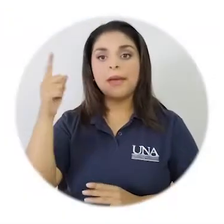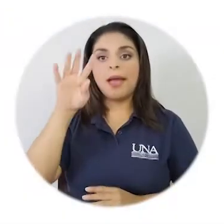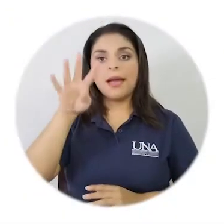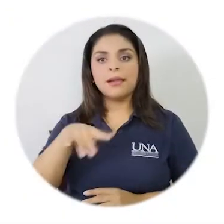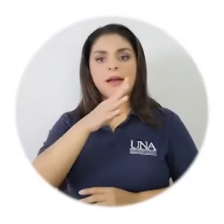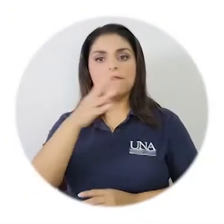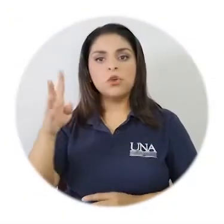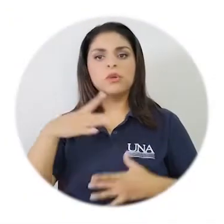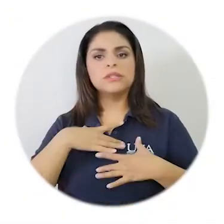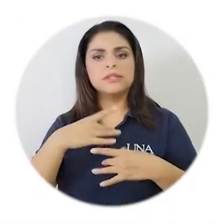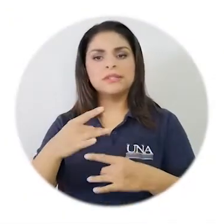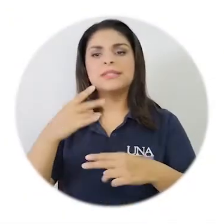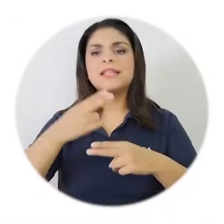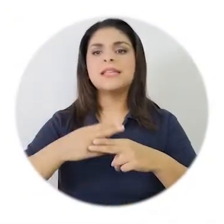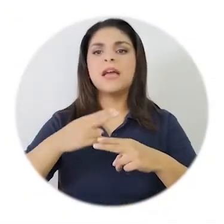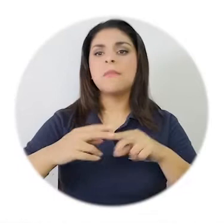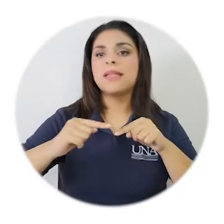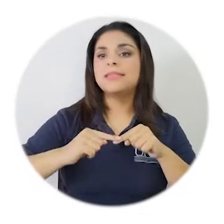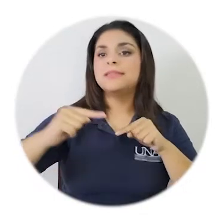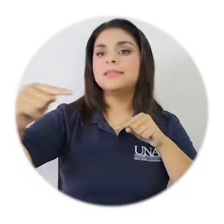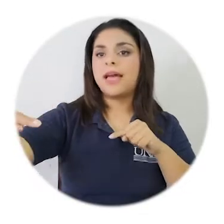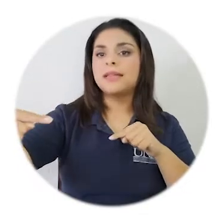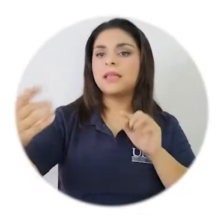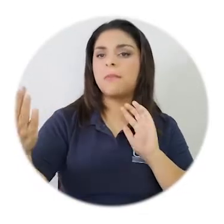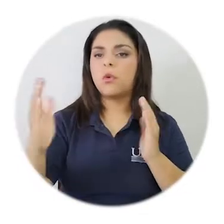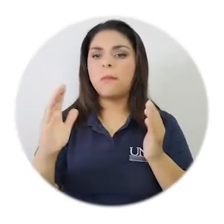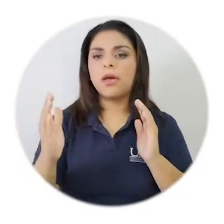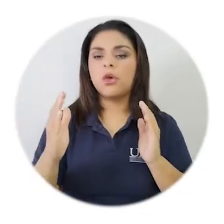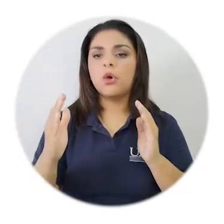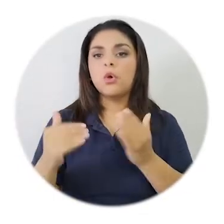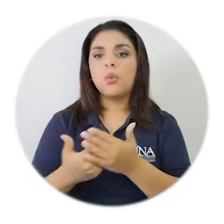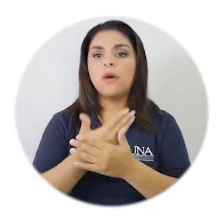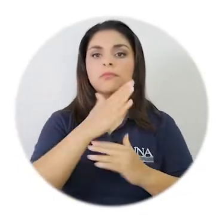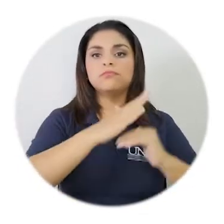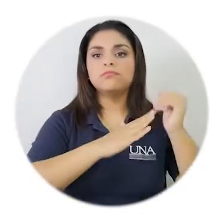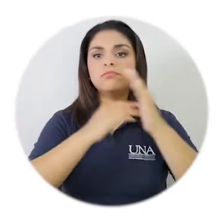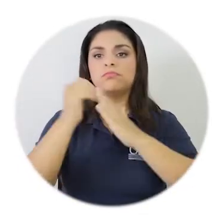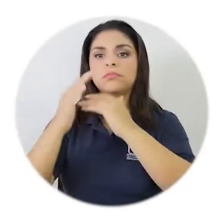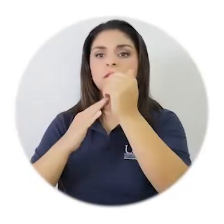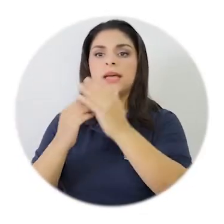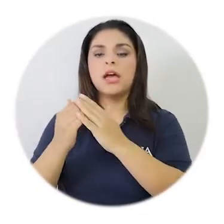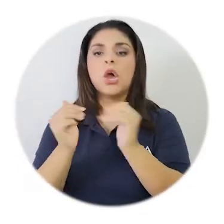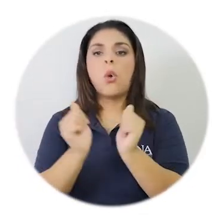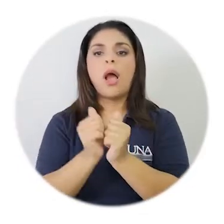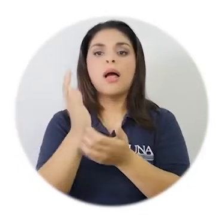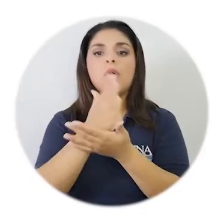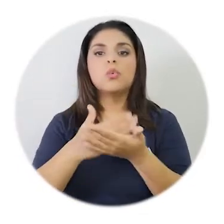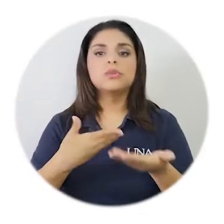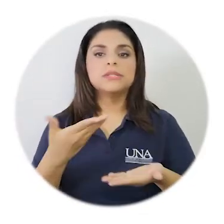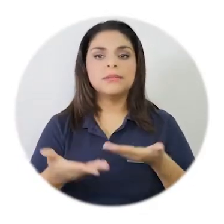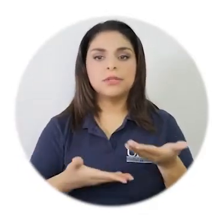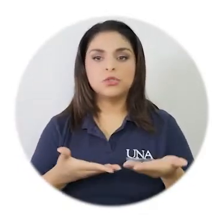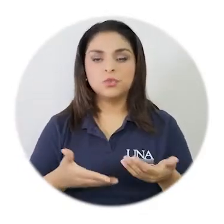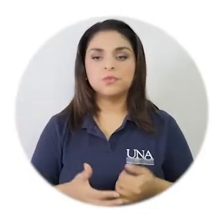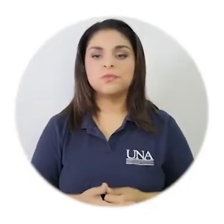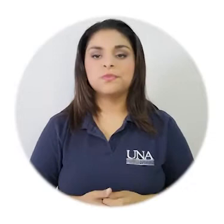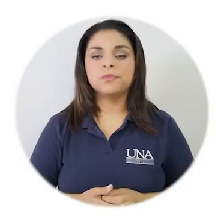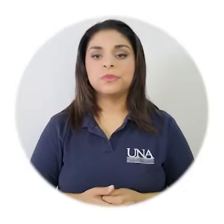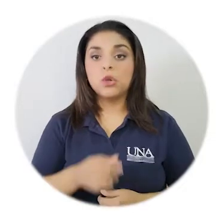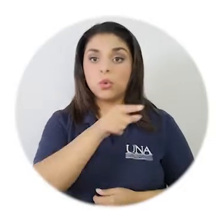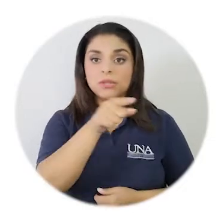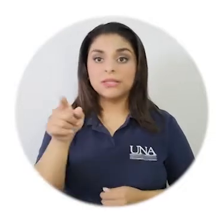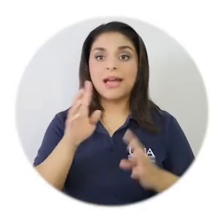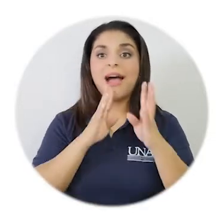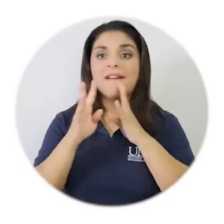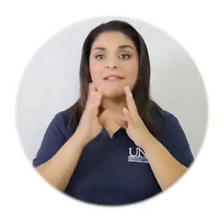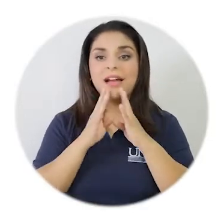hay un gráfico aquí muy interesante que se llama distancia promedio de las nuevas construcciones respecto a algunos servicios seleccionados. Como para hacer referencia a